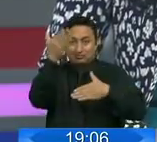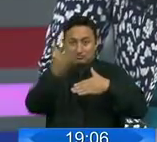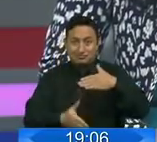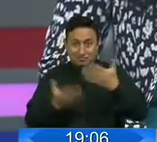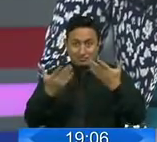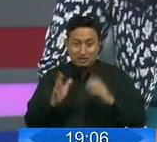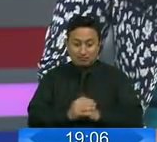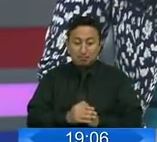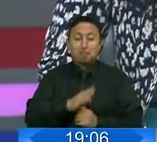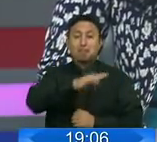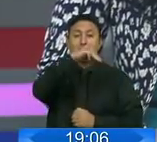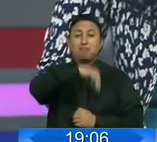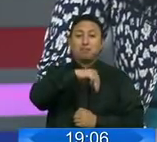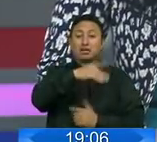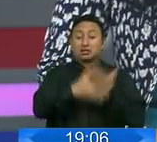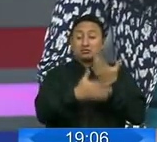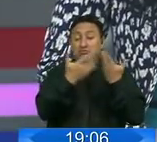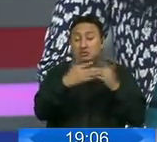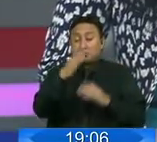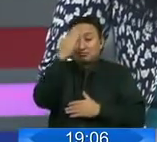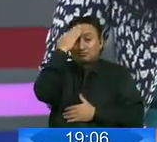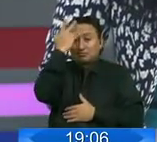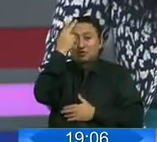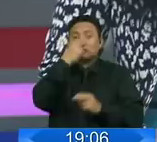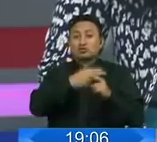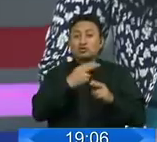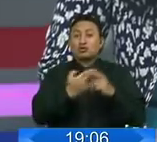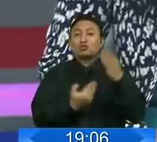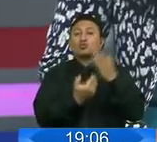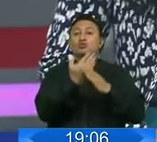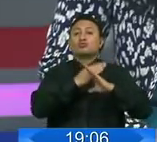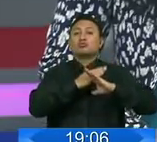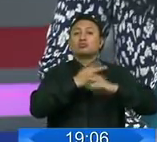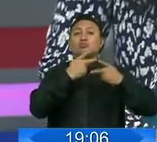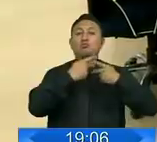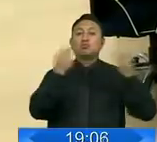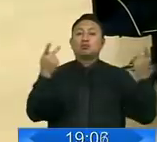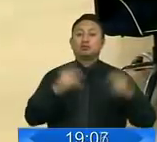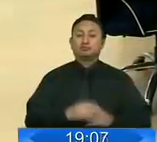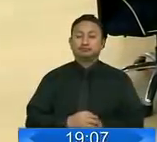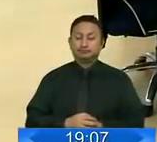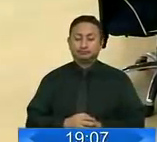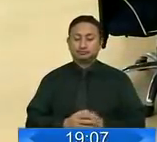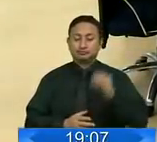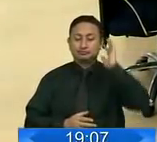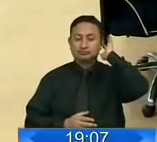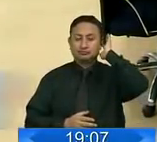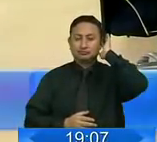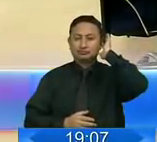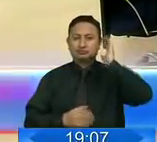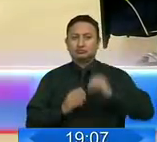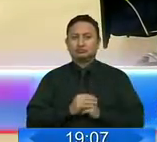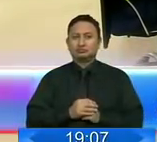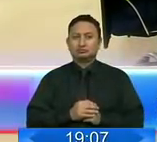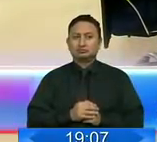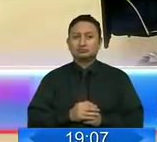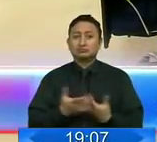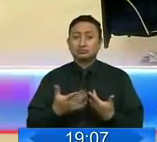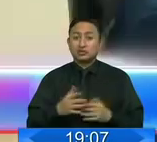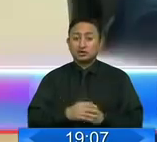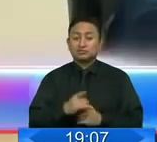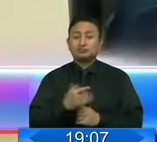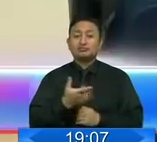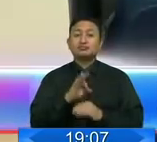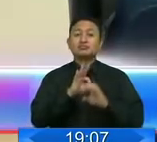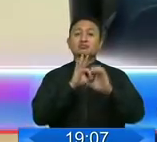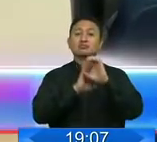martes se podría conocer el nombre del defensor público. En las próximas horas, está previsto que el Consejo de